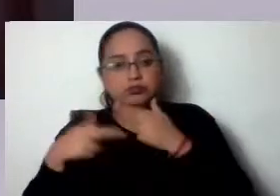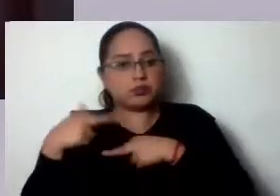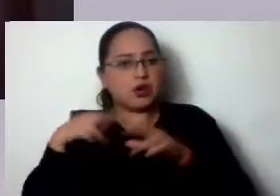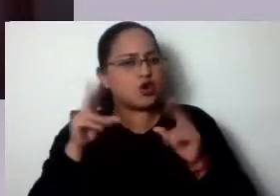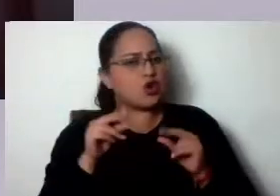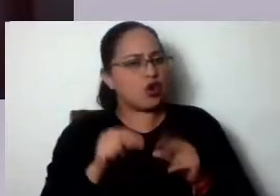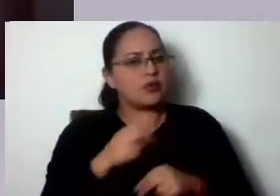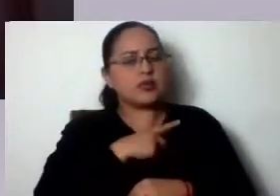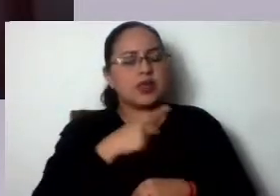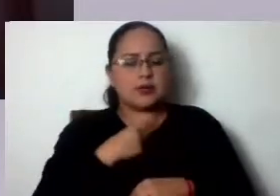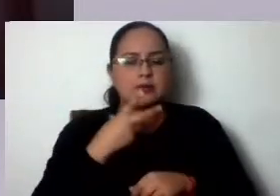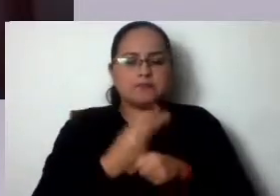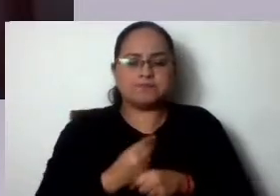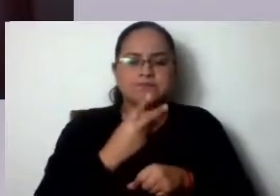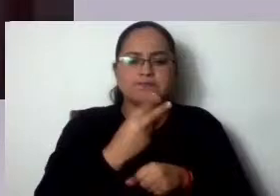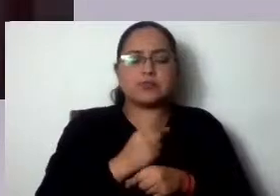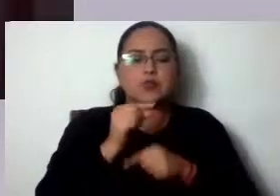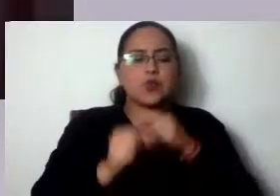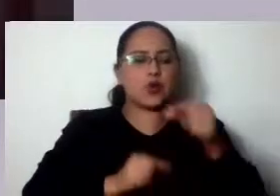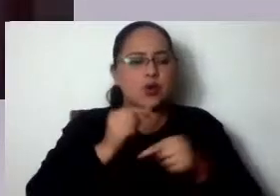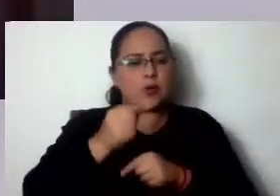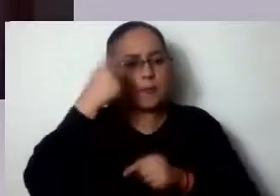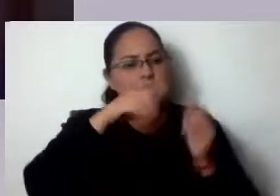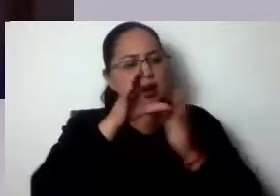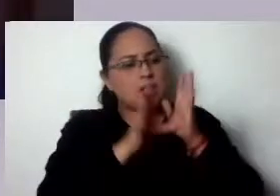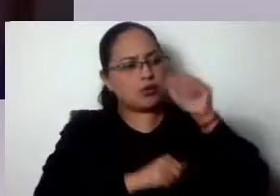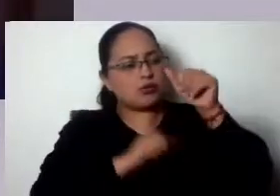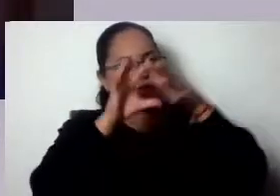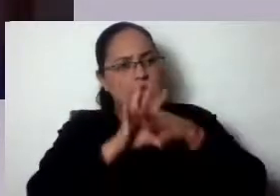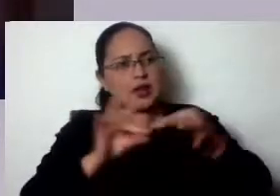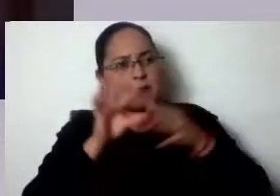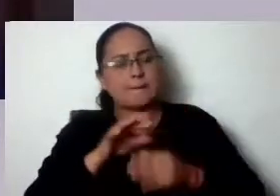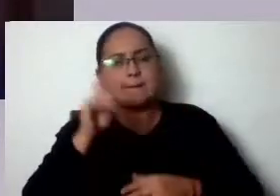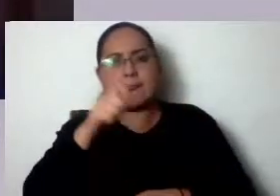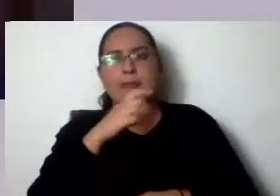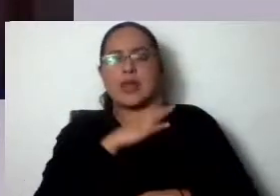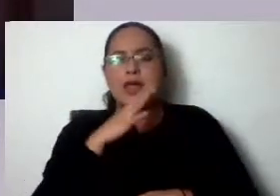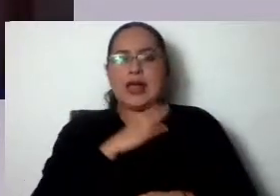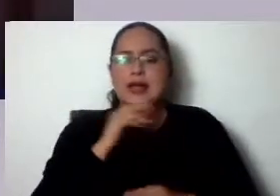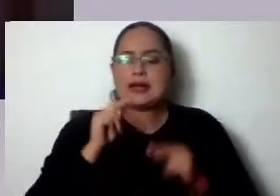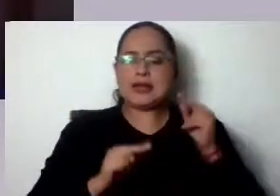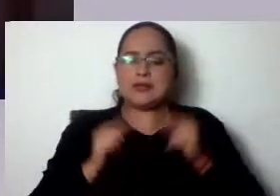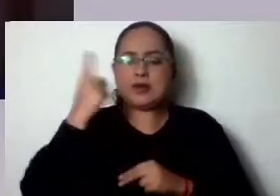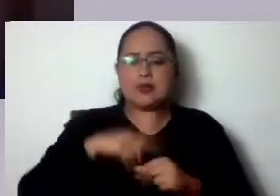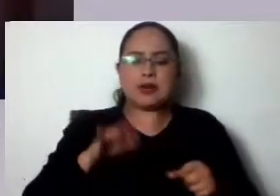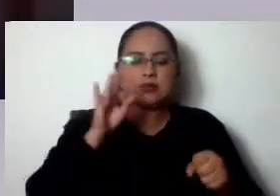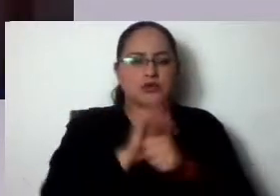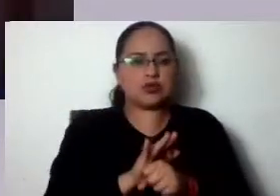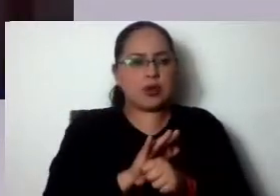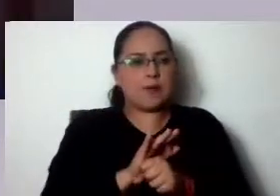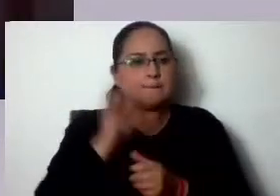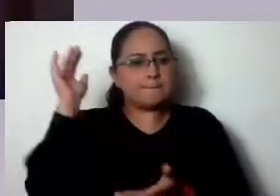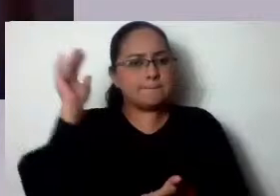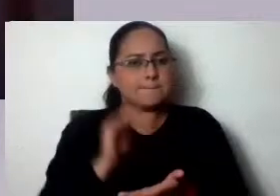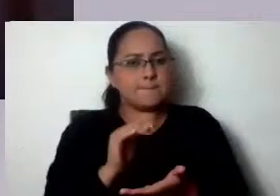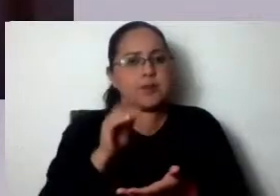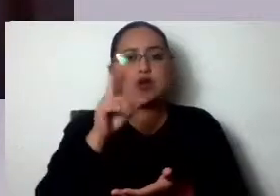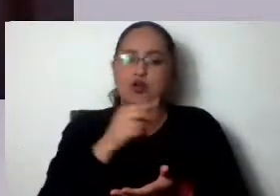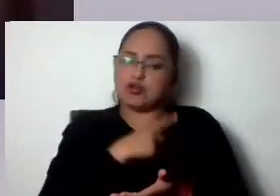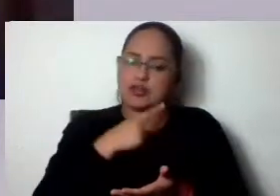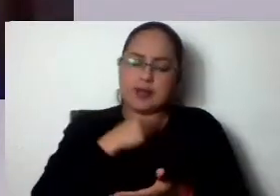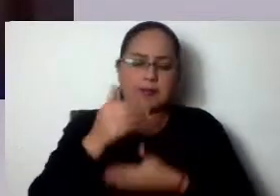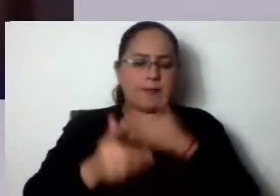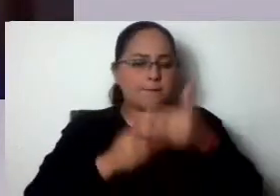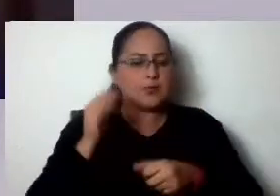para que se justifique constitucionalmente que no disminuya en su nivel de protección eso sería mi comentario